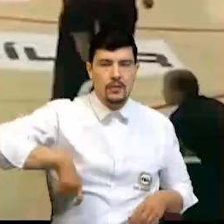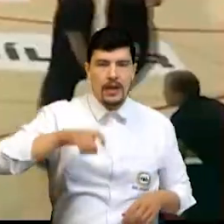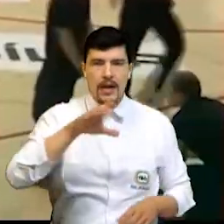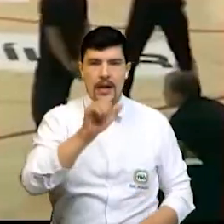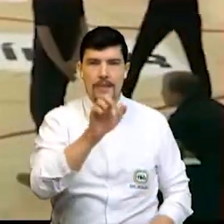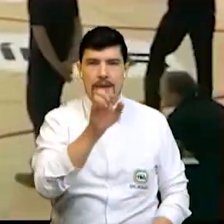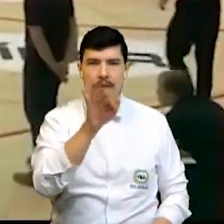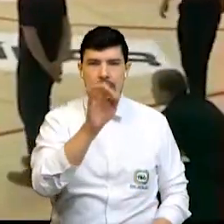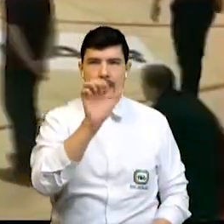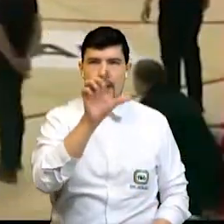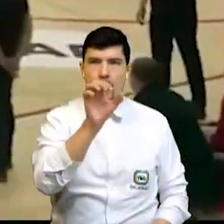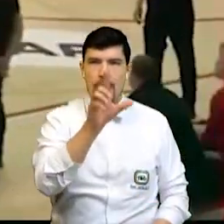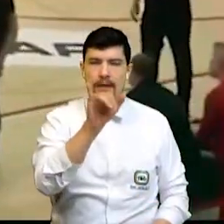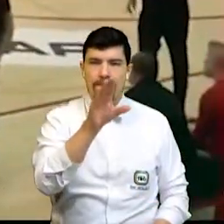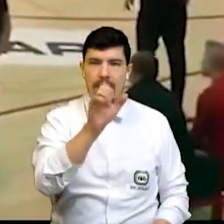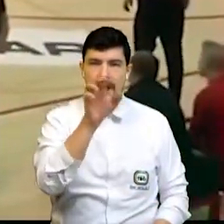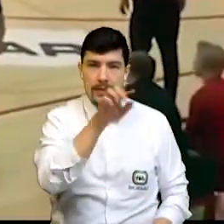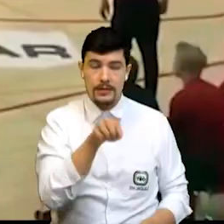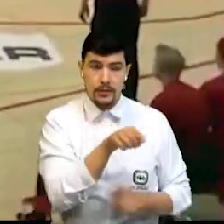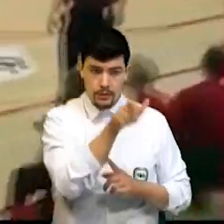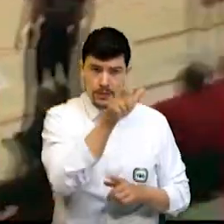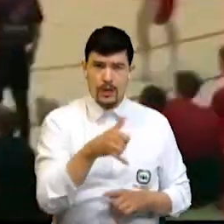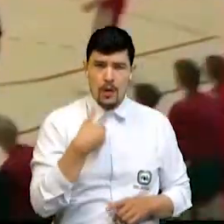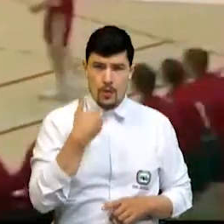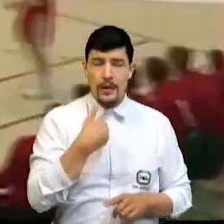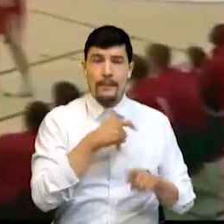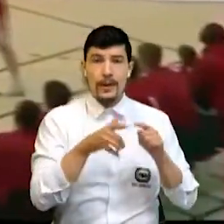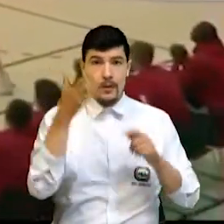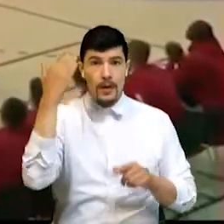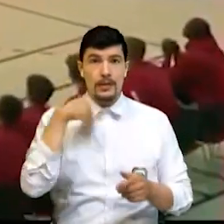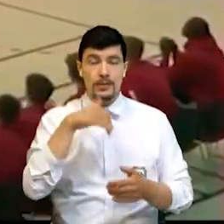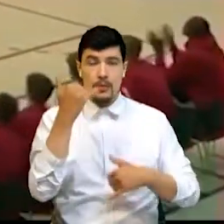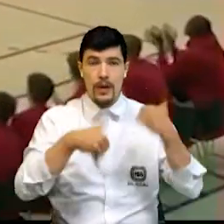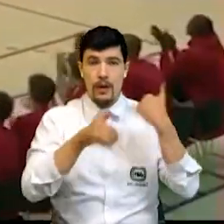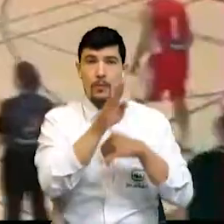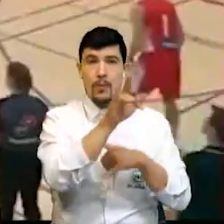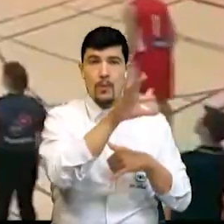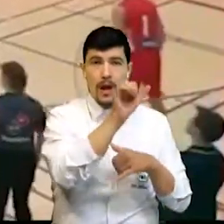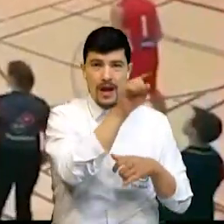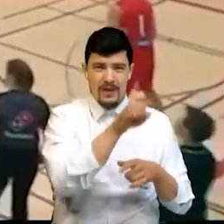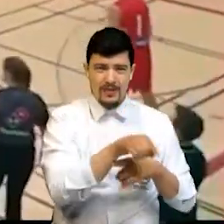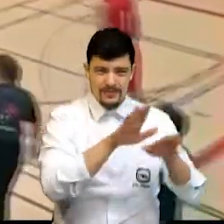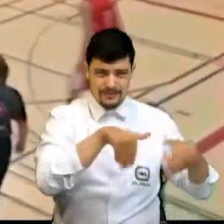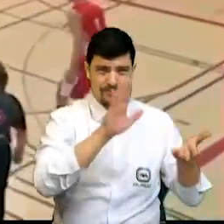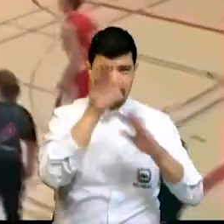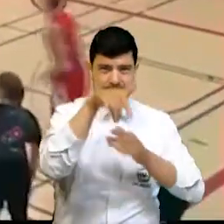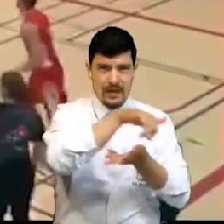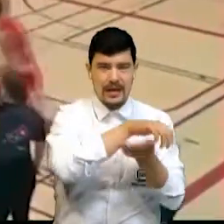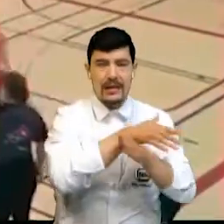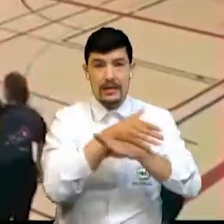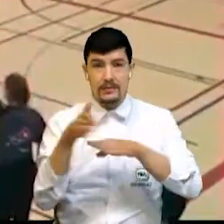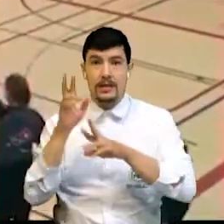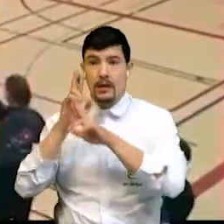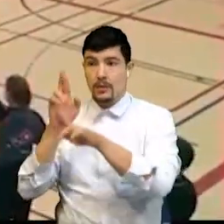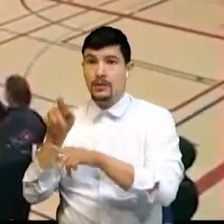pese a su corta edad jugó con buscados en el baloncesto profesional colombiano y luego se destacó en el baloncesto universitario de los eeuu